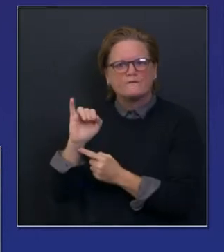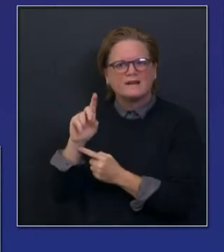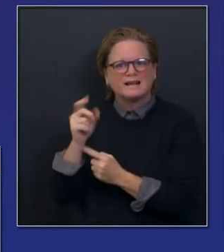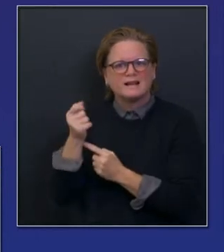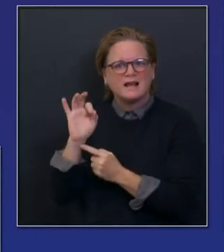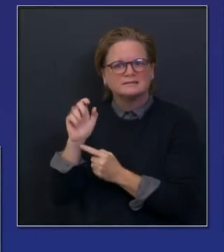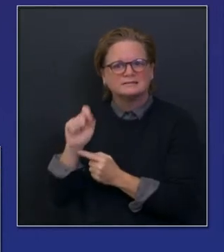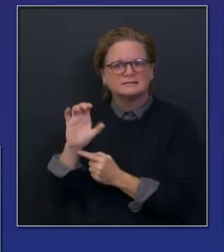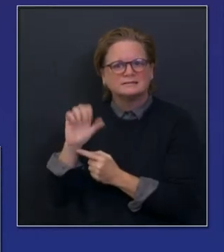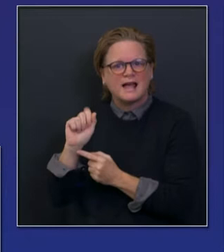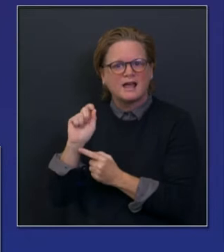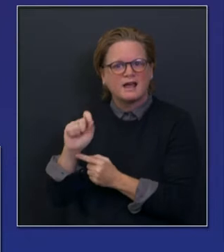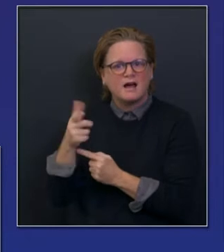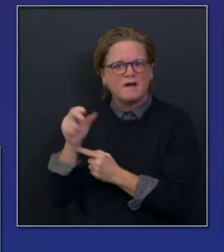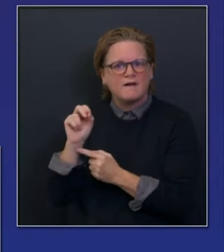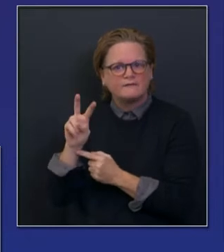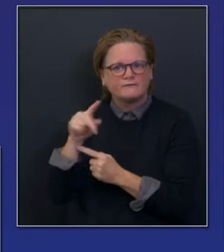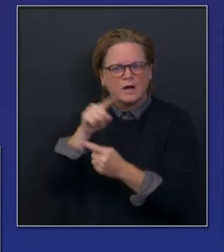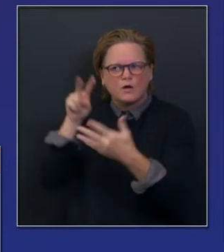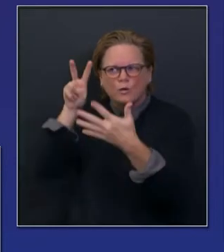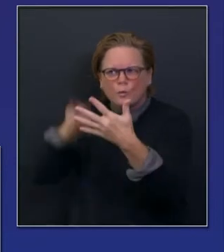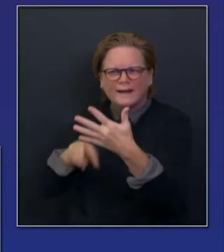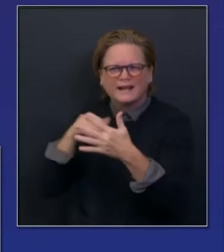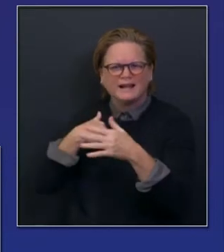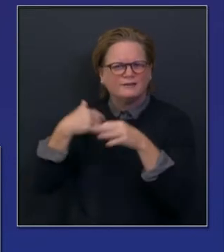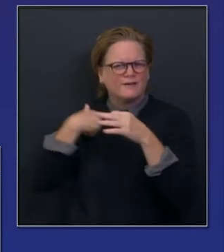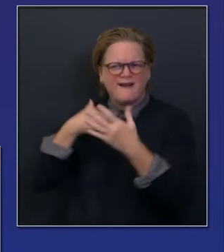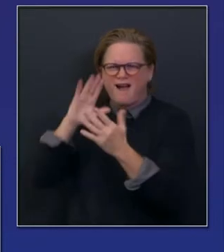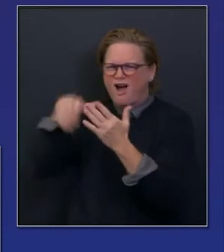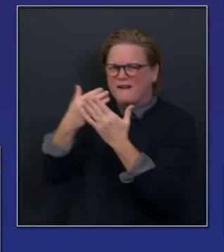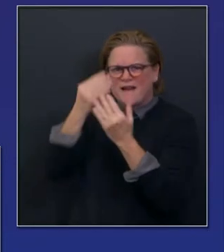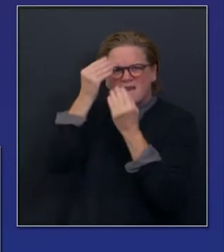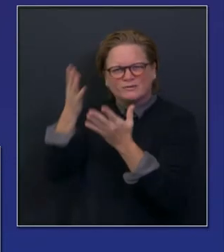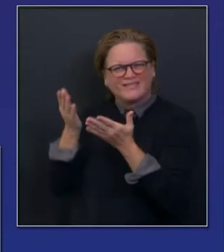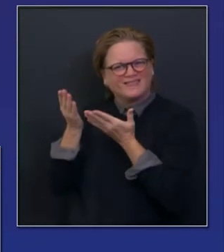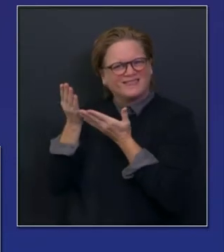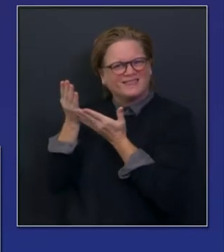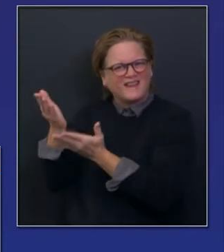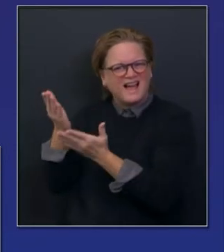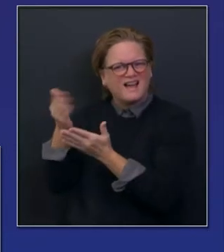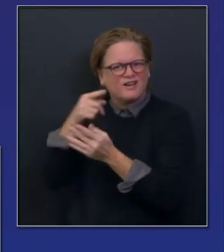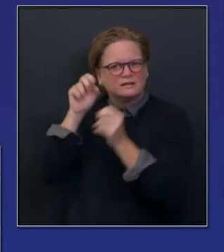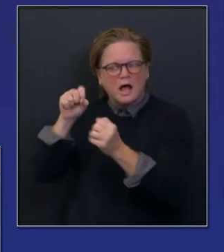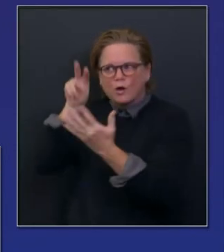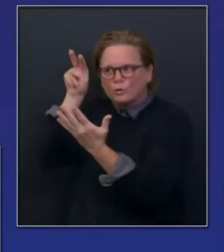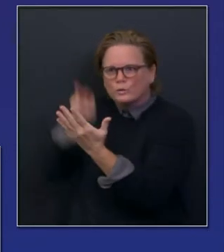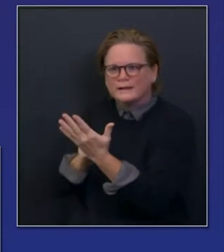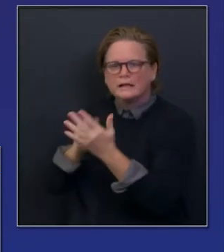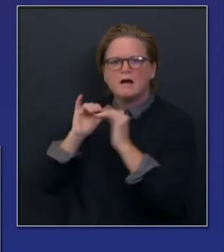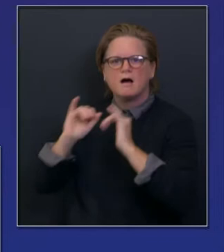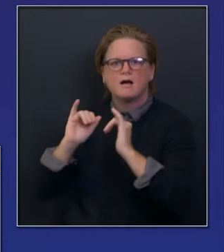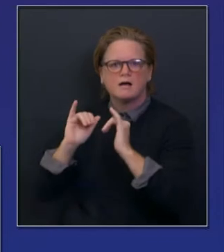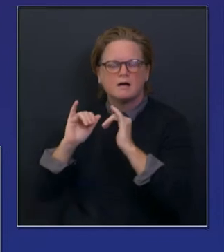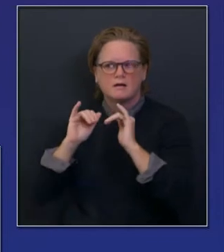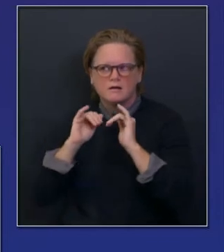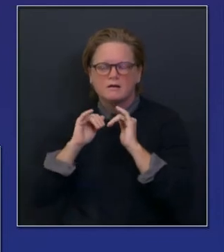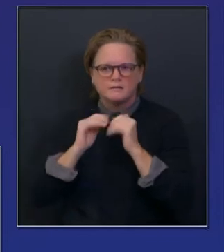covid19.ca.gov. Todos esos detalles los pueden ver ahí en ese sitio web. Fase 1 está